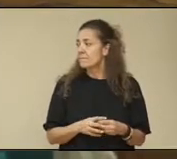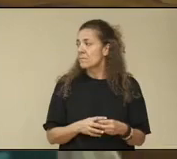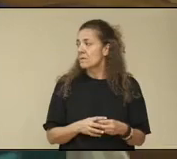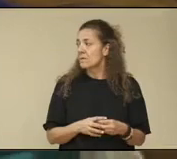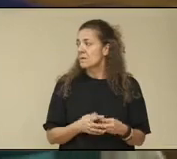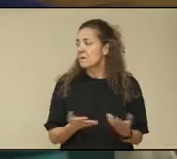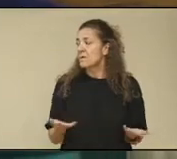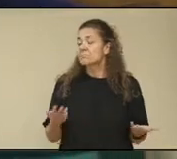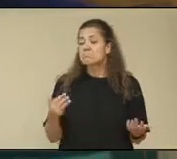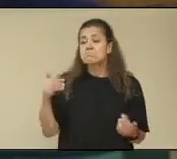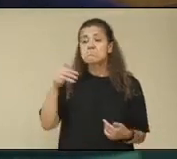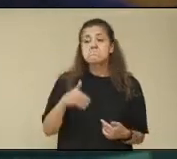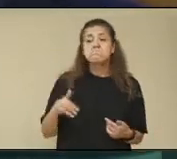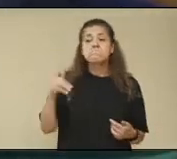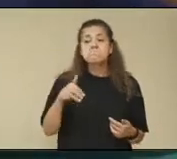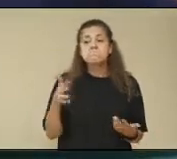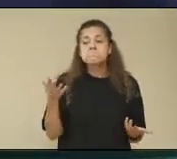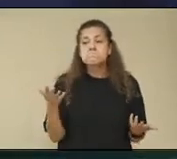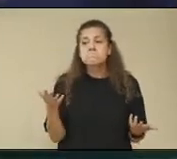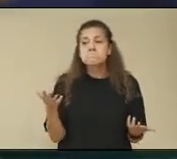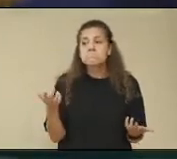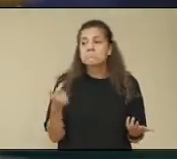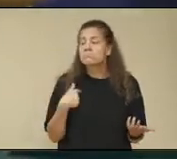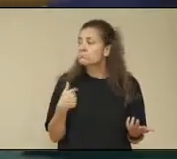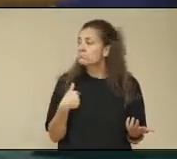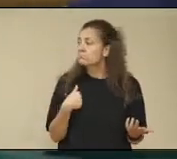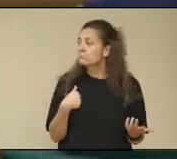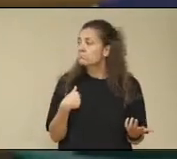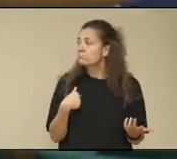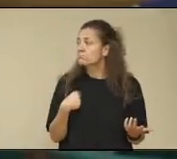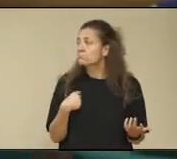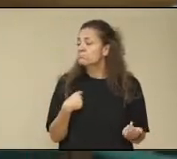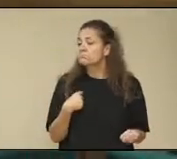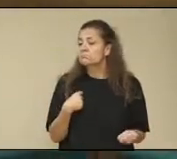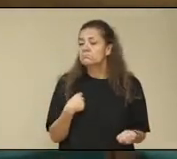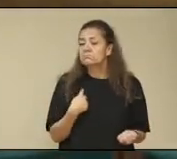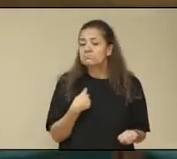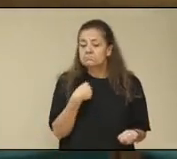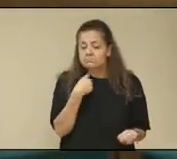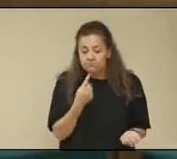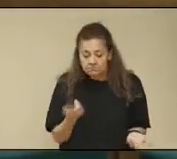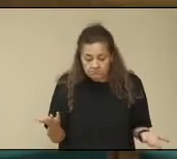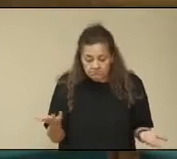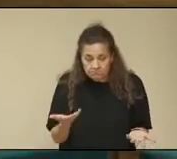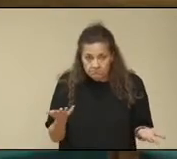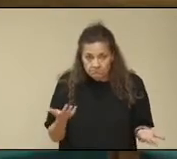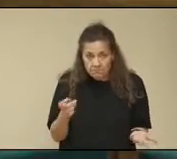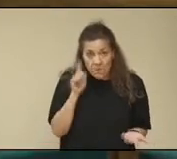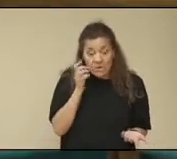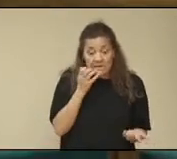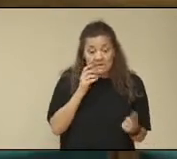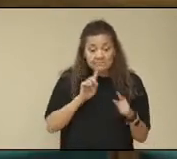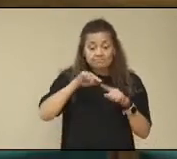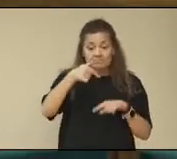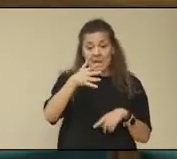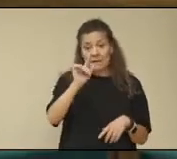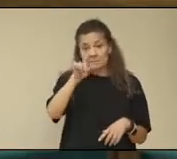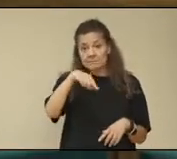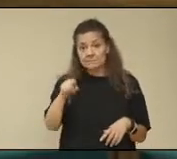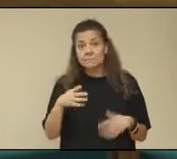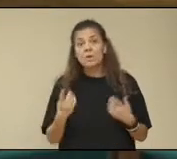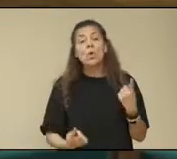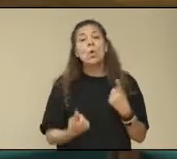Bueno, en malaria no me atrevería a decir si va a tener un efecto, ¿no? Pero